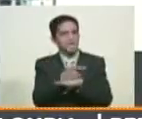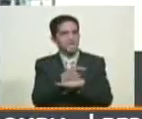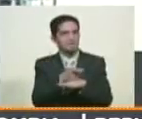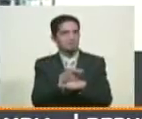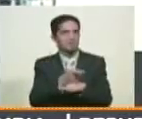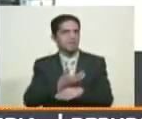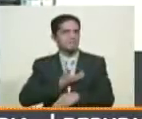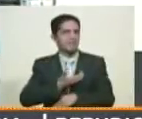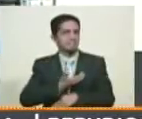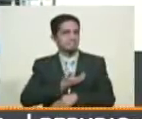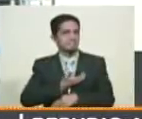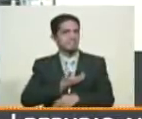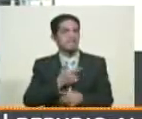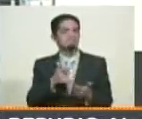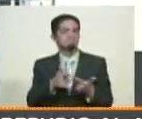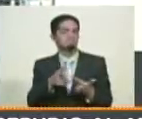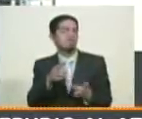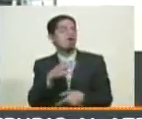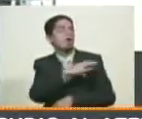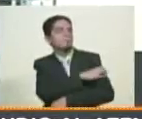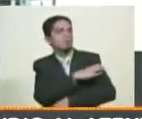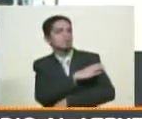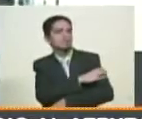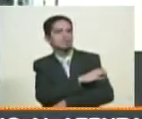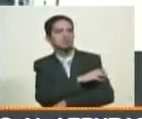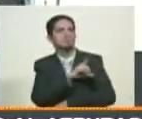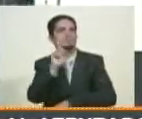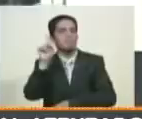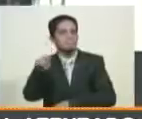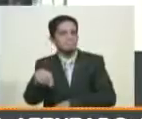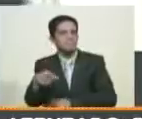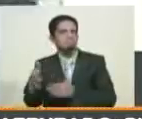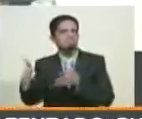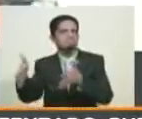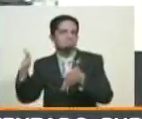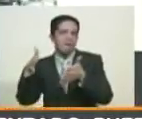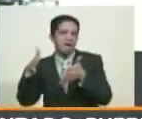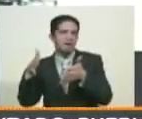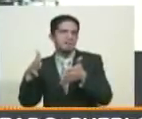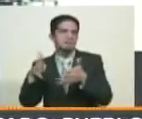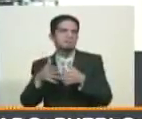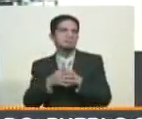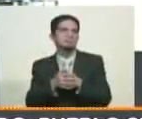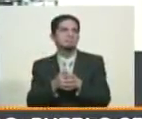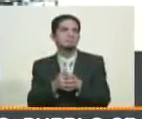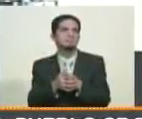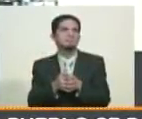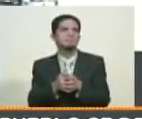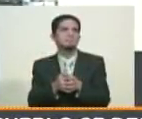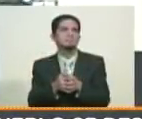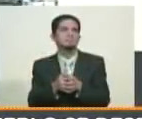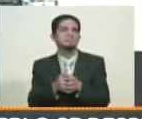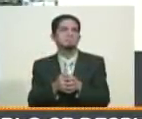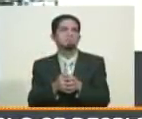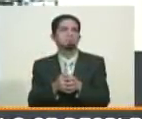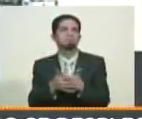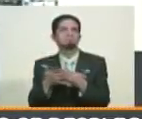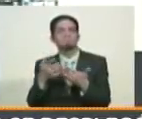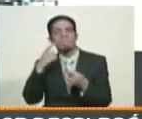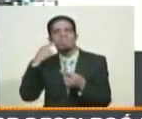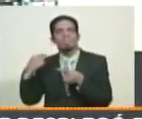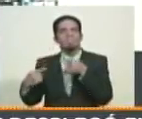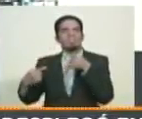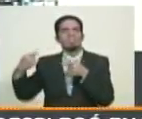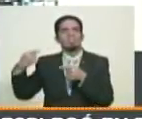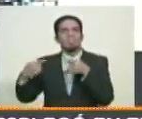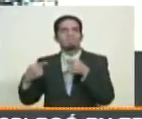alcaldías, pero también la oposición obtuvo importantes capitales del país, se abrió una distensión, un clima de entendimiento,